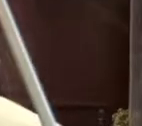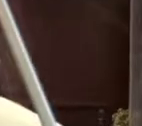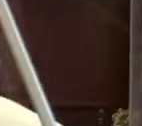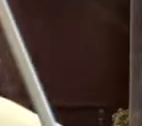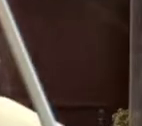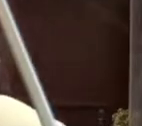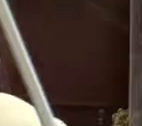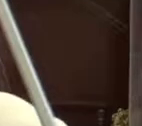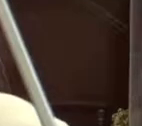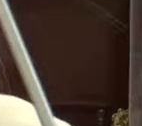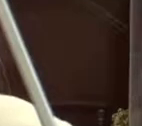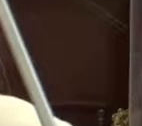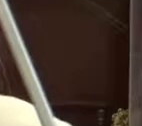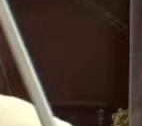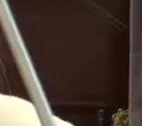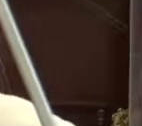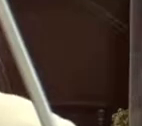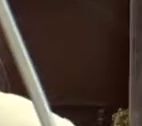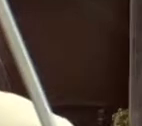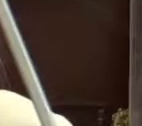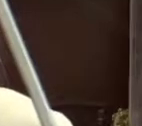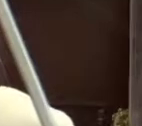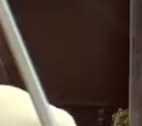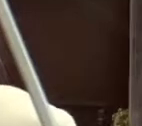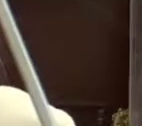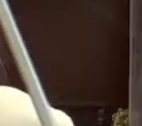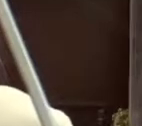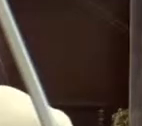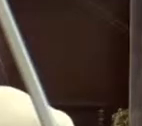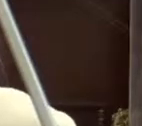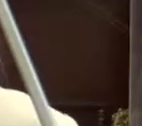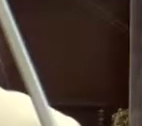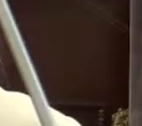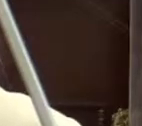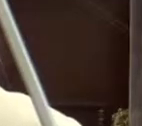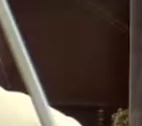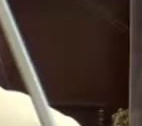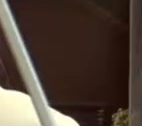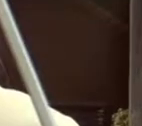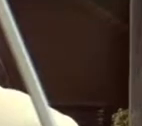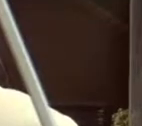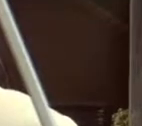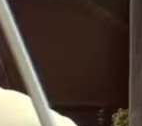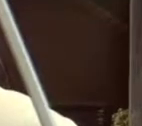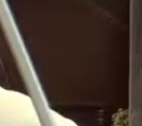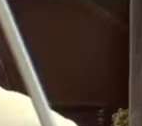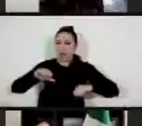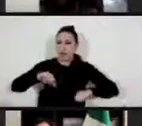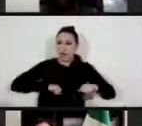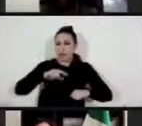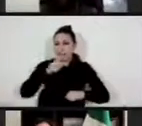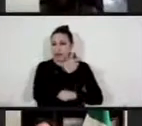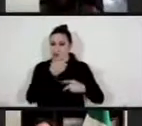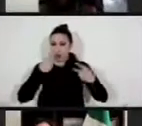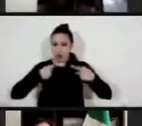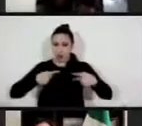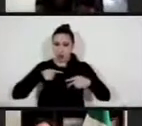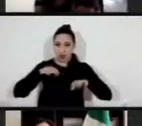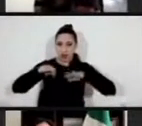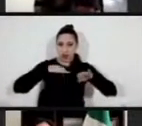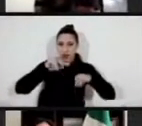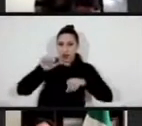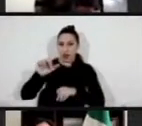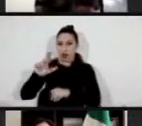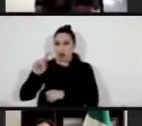continuar impulsando la difusión del arte a partir de nuevas estrategias que nos permitan ofrecer a los artistas mayores herramientas para poder salir